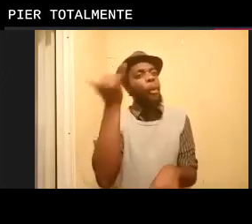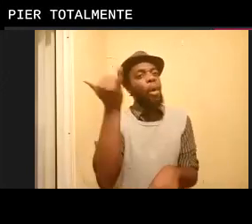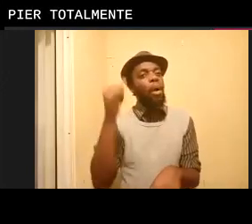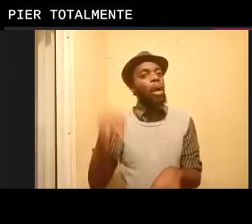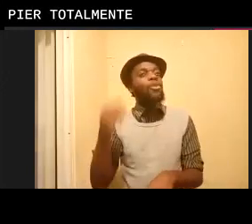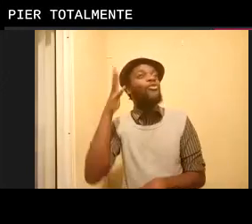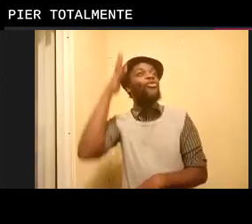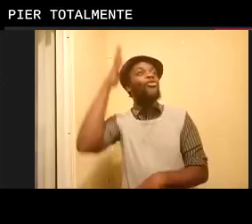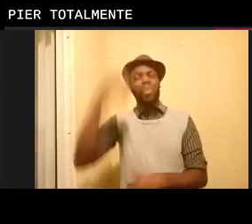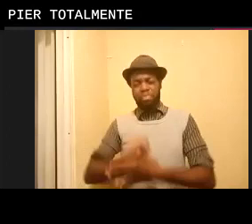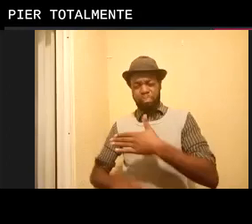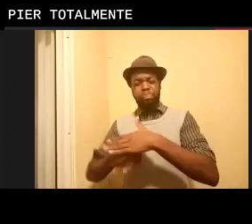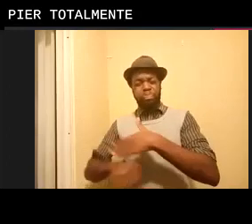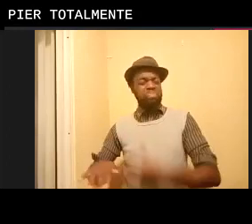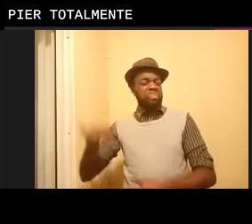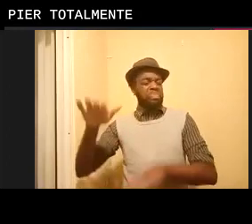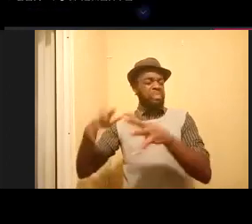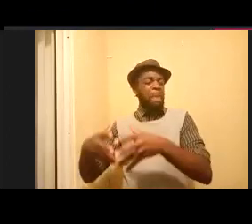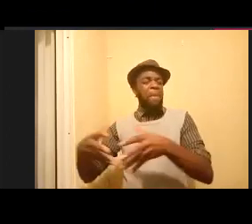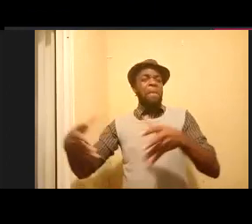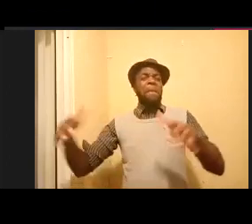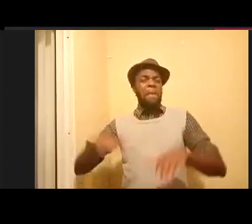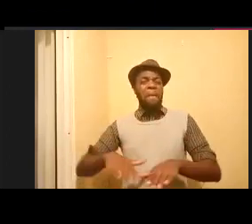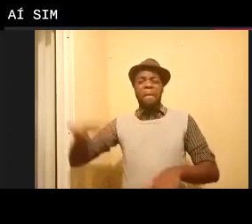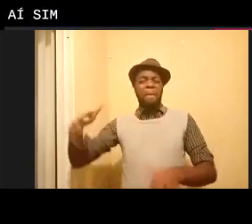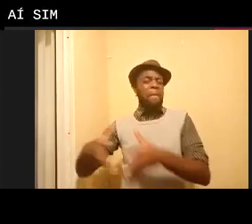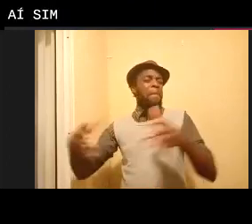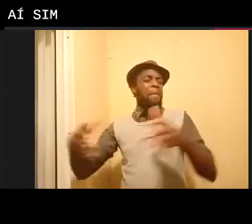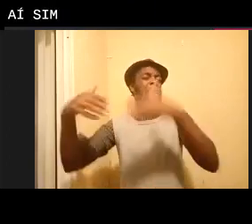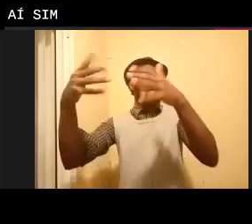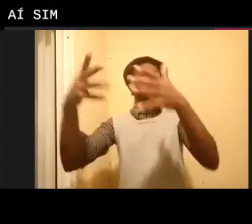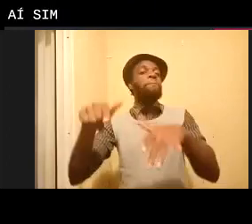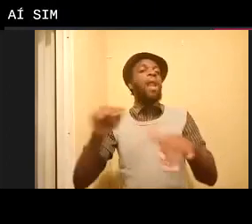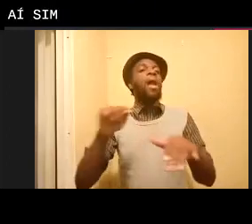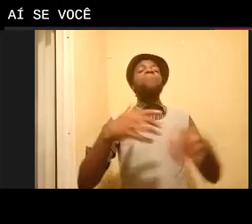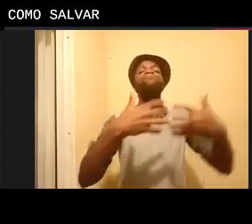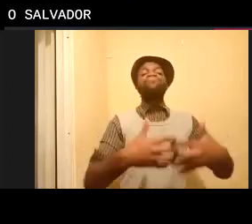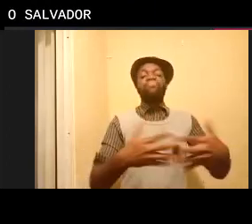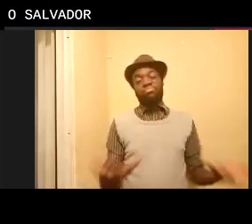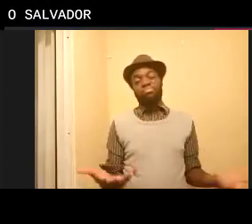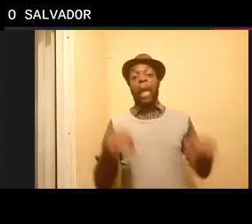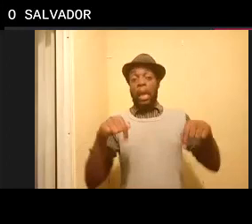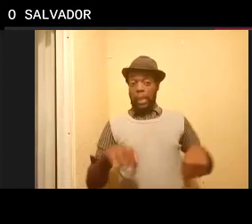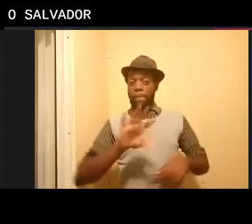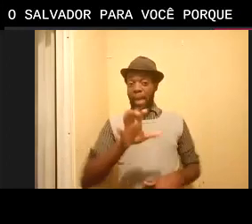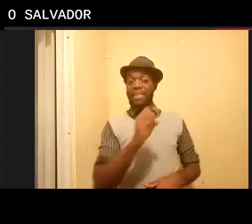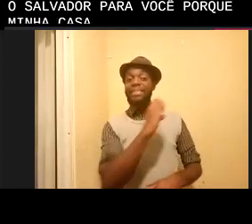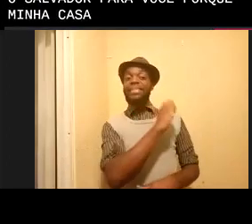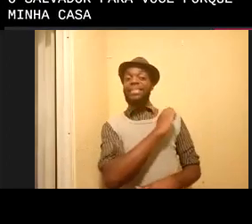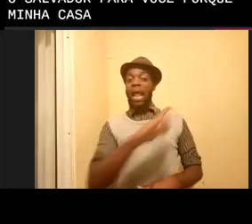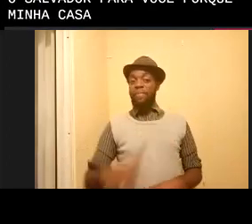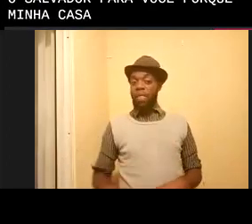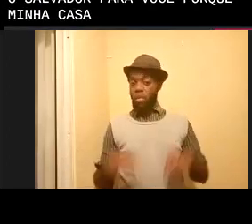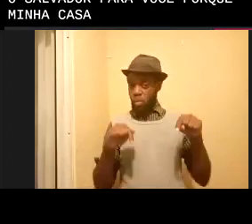en los países como por ejemplo, en El Salvador, puedo hablar de mi caso, la educación sexual solamente